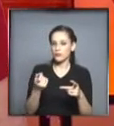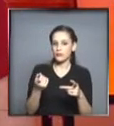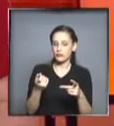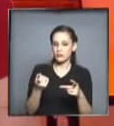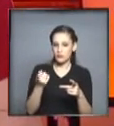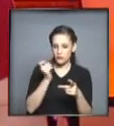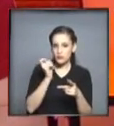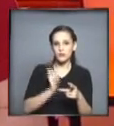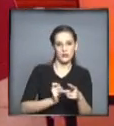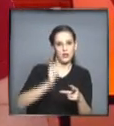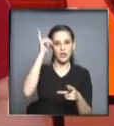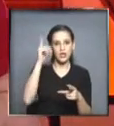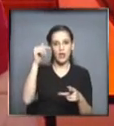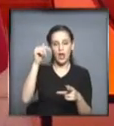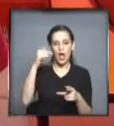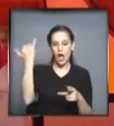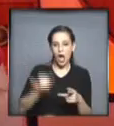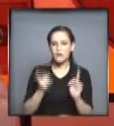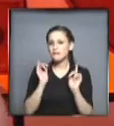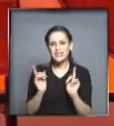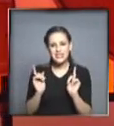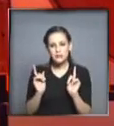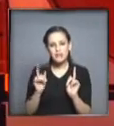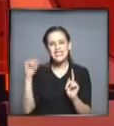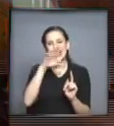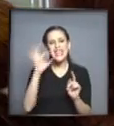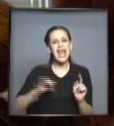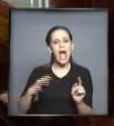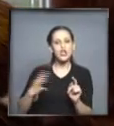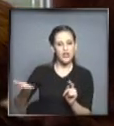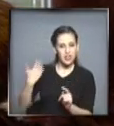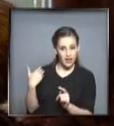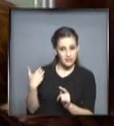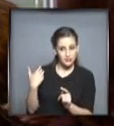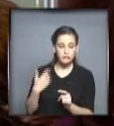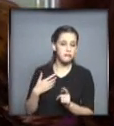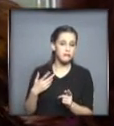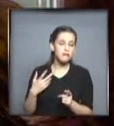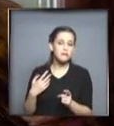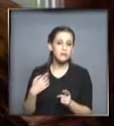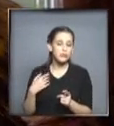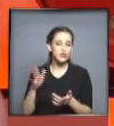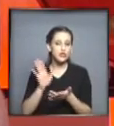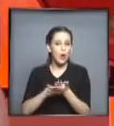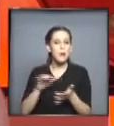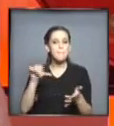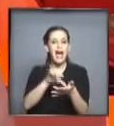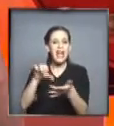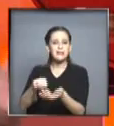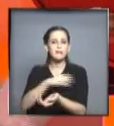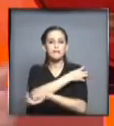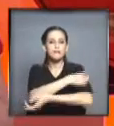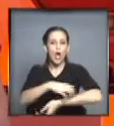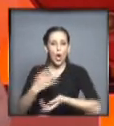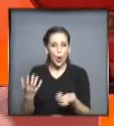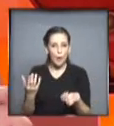cuyas ideas que mantienen actualmente son las mismas que desde hace 70 años vienen empobreciendo al país, estacando al país, no lo